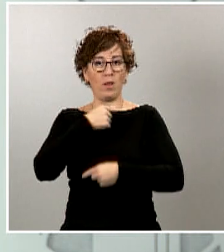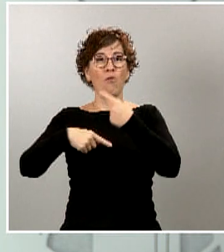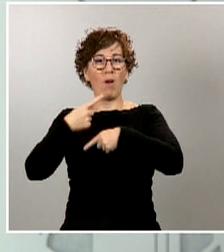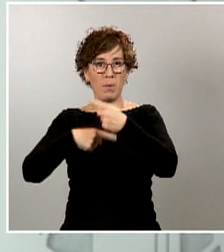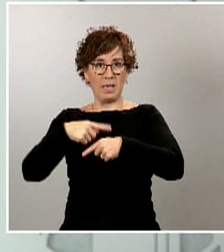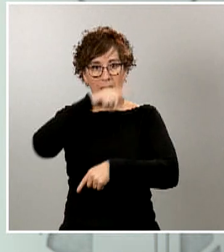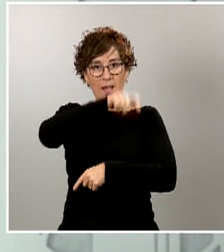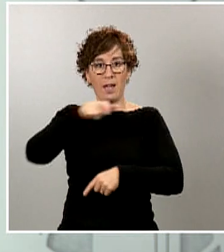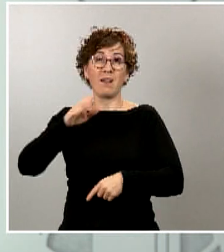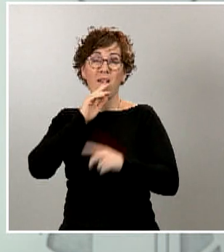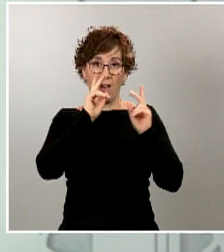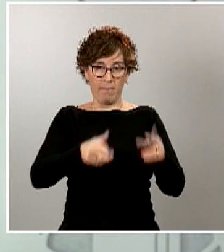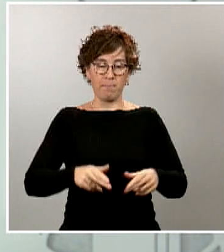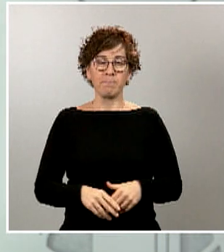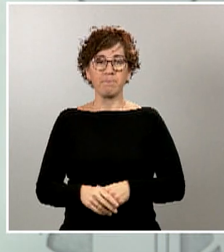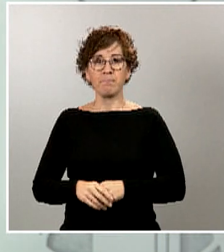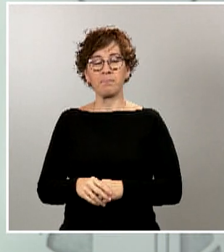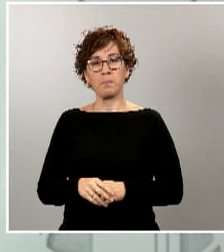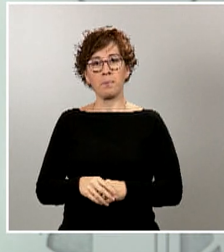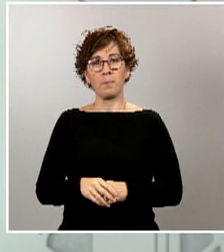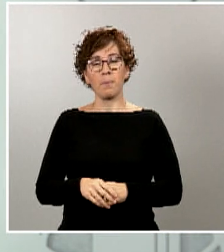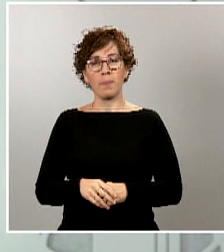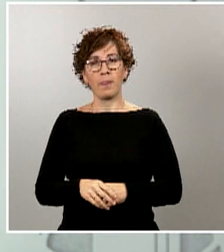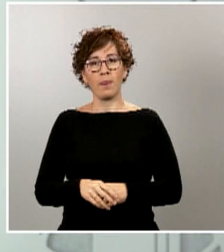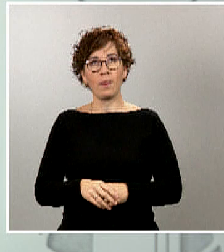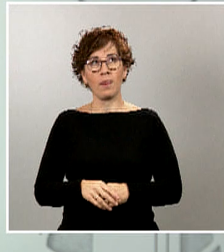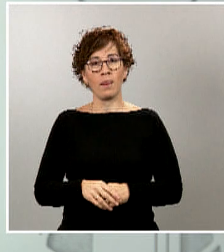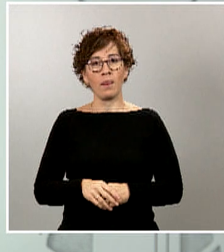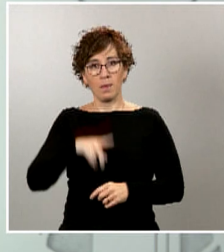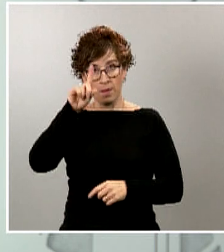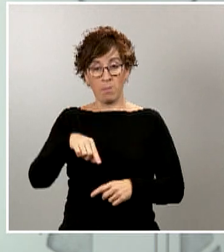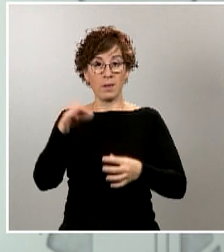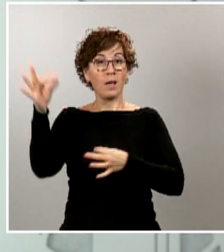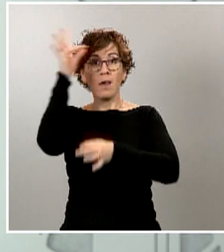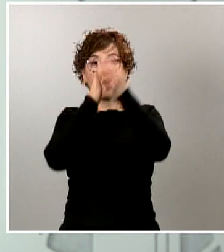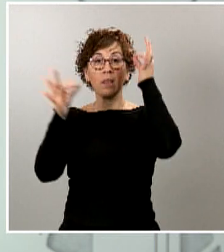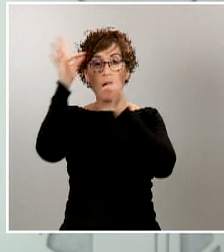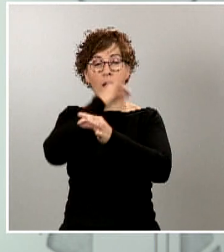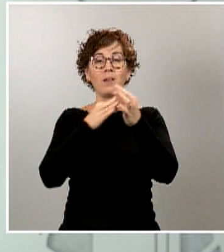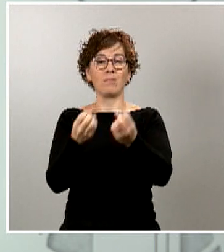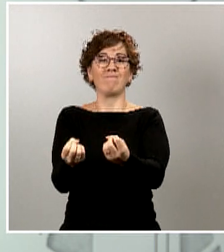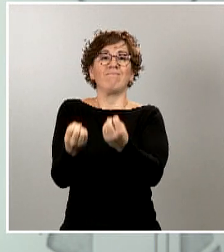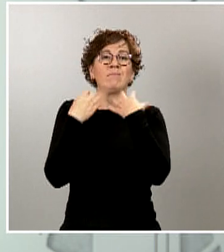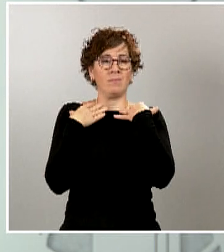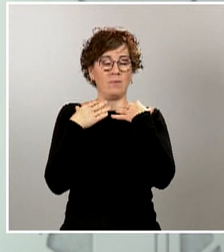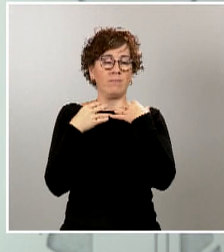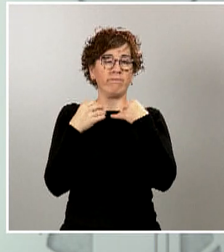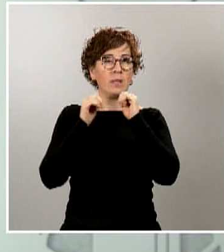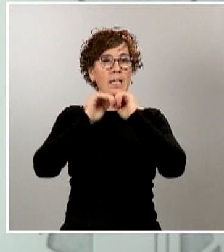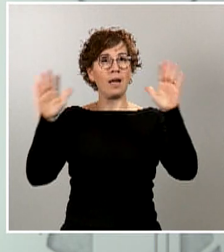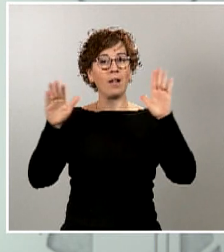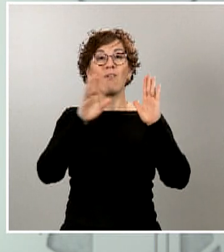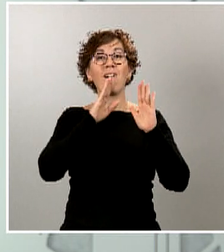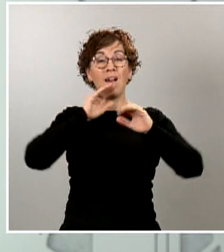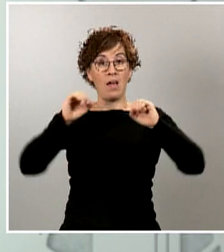estas personas. También los datos nos llevan a afirmar de una forma clara que las medidas de confinamiento que el